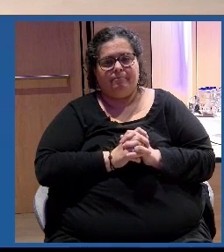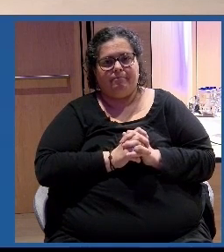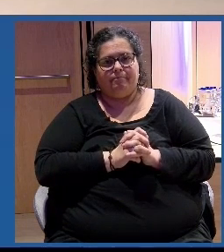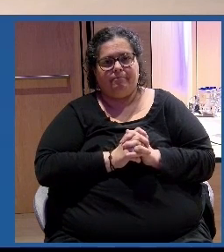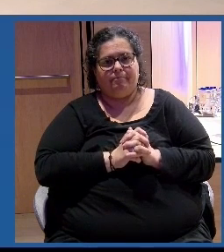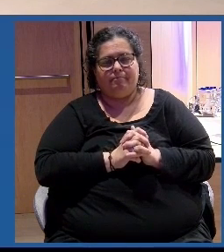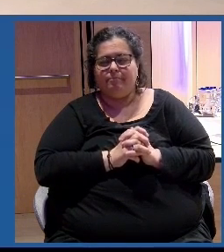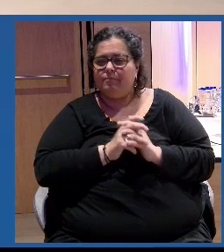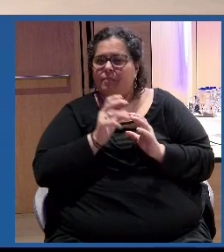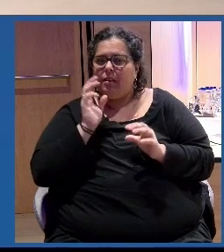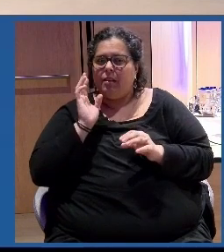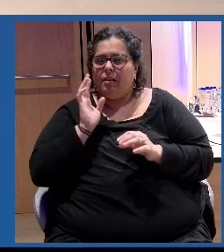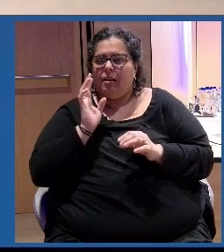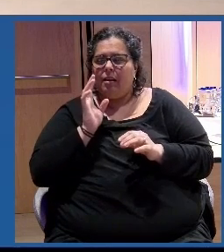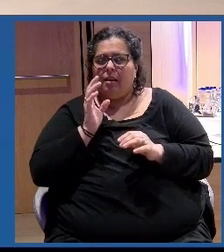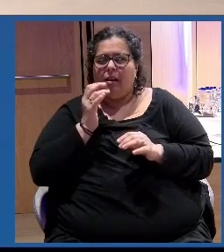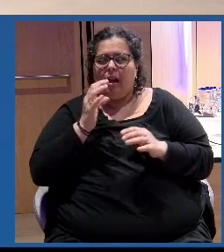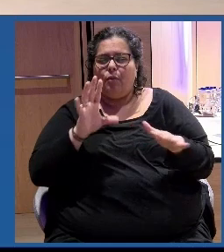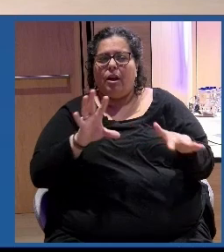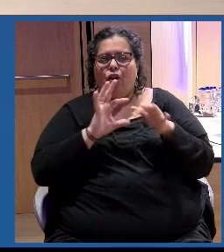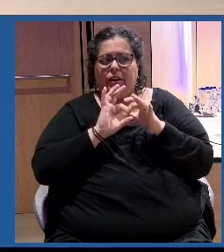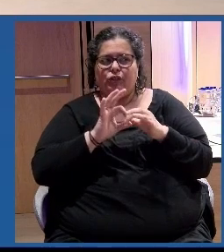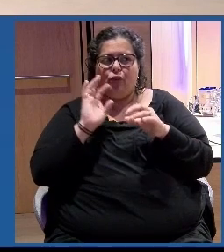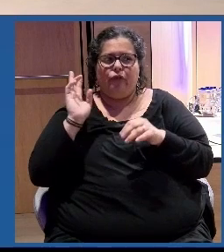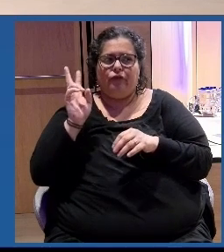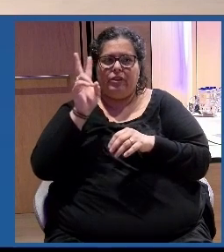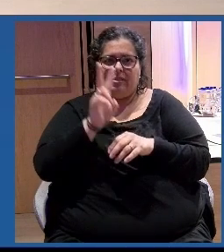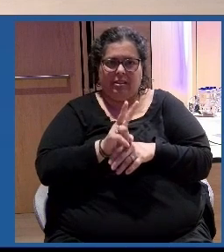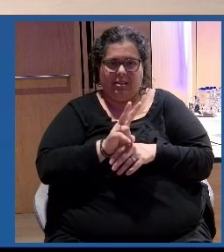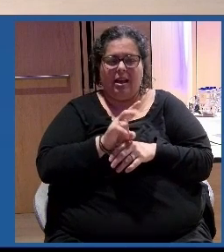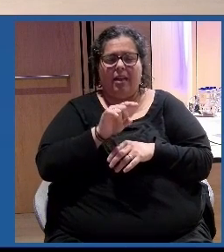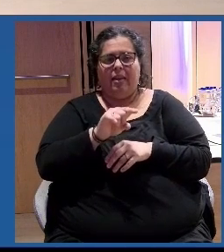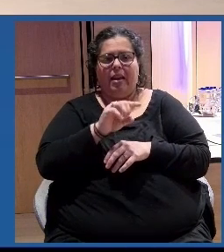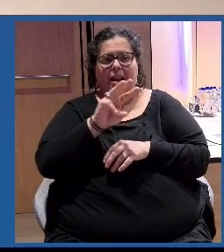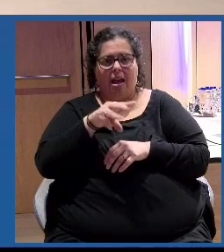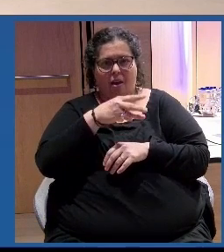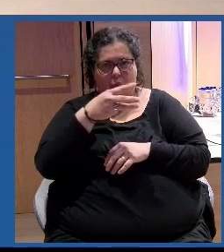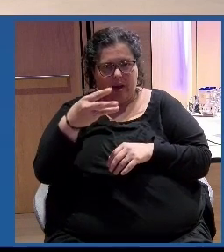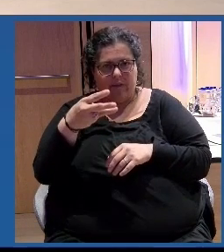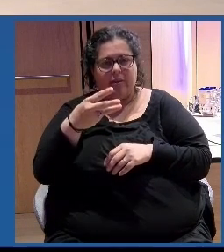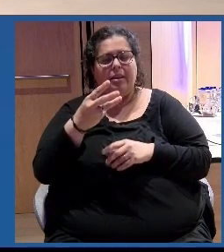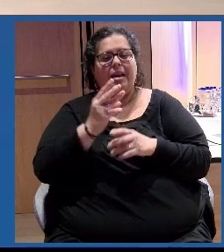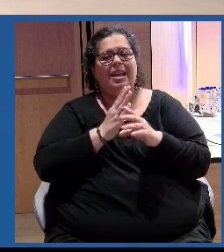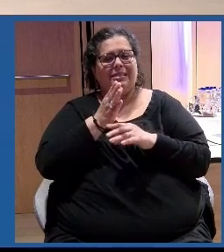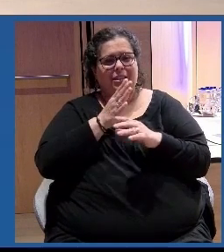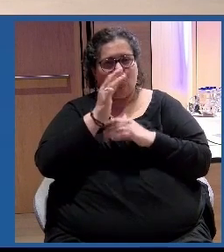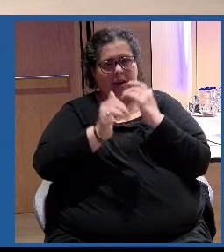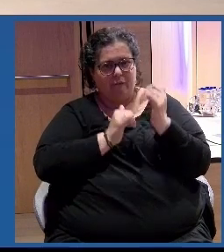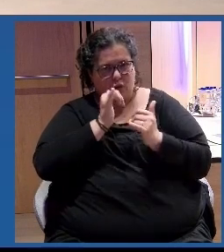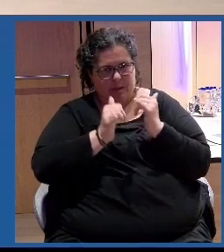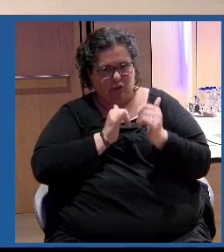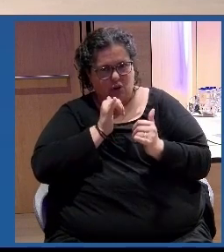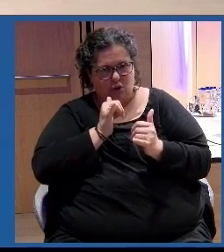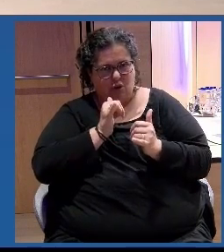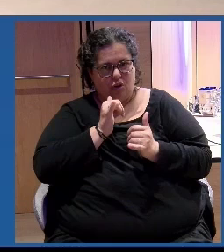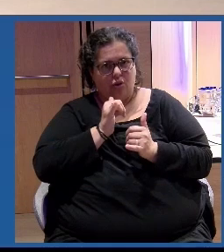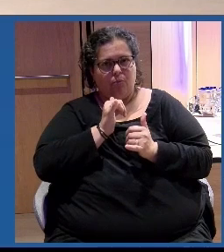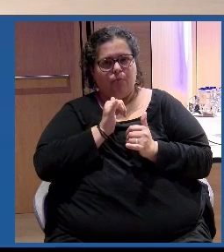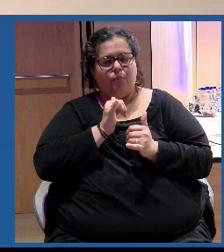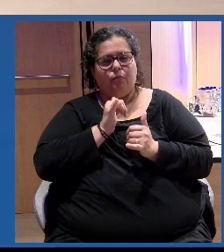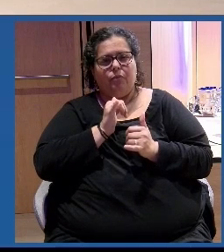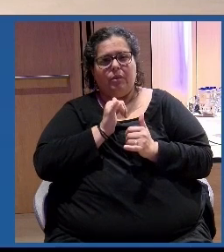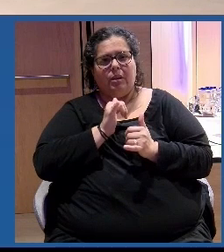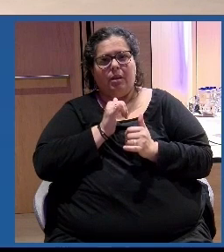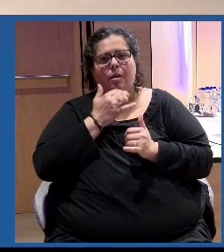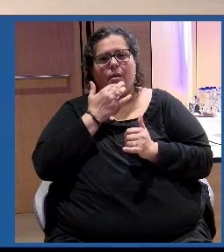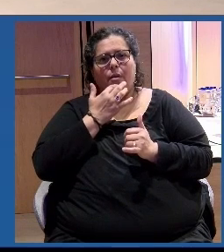Algo que es importante recordar que en el modelo chileno cualquier ciudadano puede pedir la información sin identificarse. Patricio Donald puede pedir toda la información